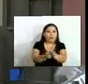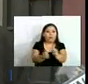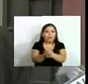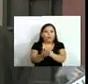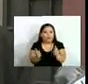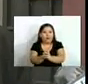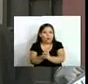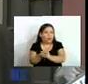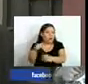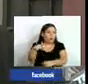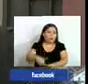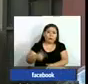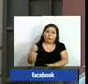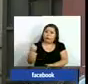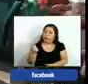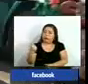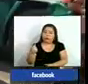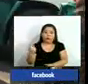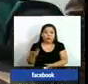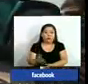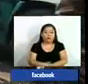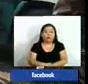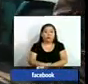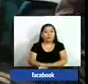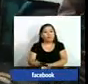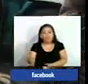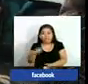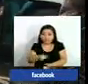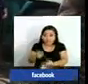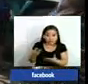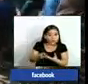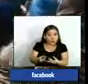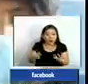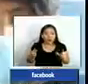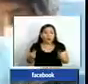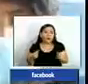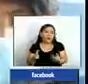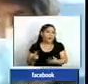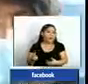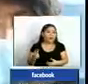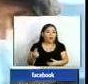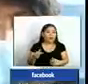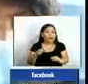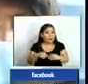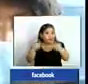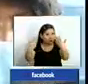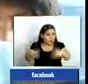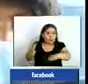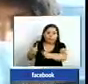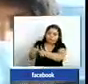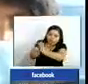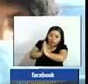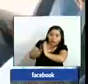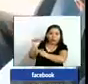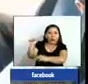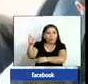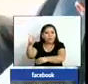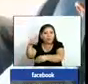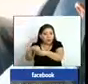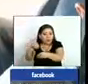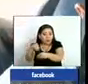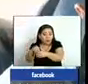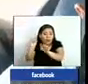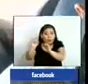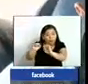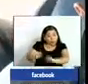de quiebra económica del sector transporte. Esperan una pronta solución a la crisis y ya han solicitado el apoyo a la banca para que